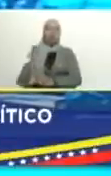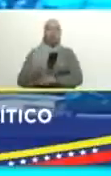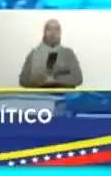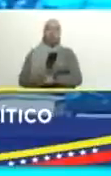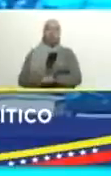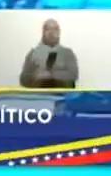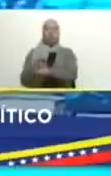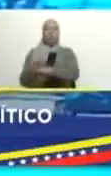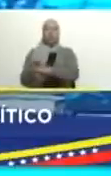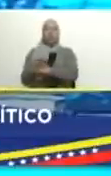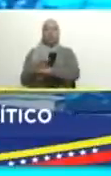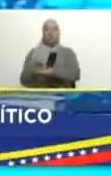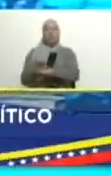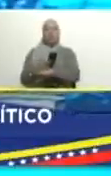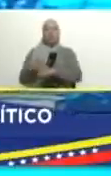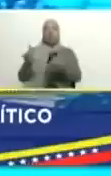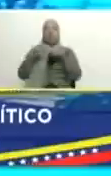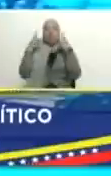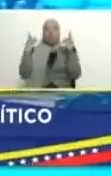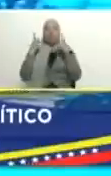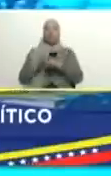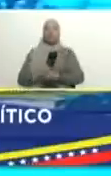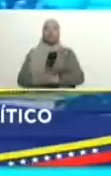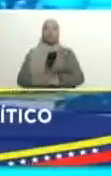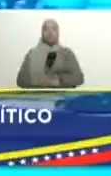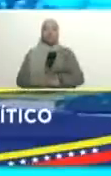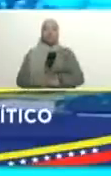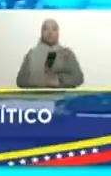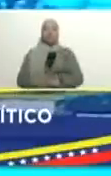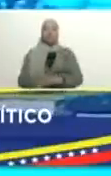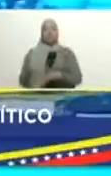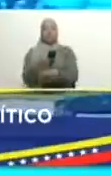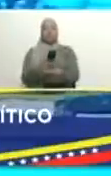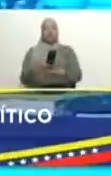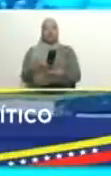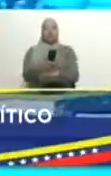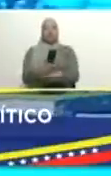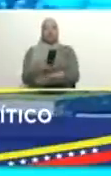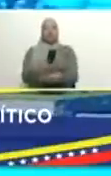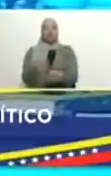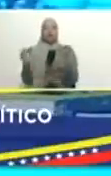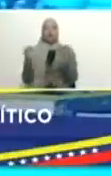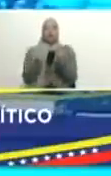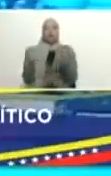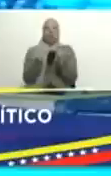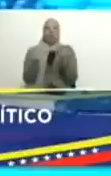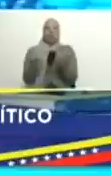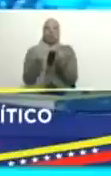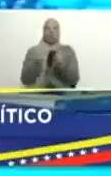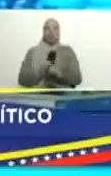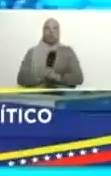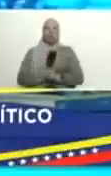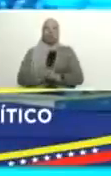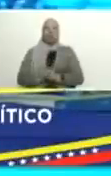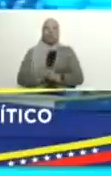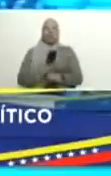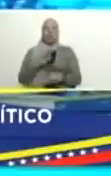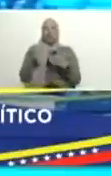el gobernador de La Guaira, el gobernador de Mérida, pura